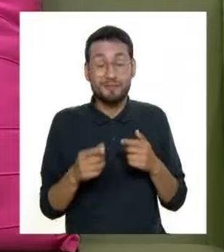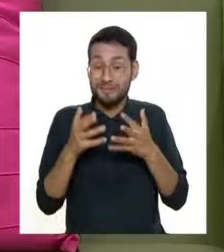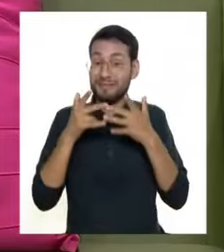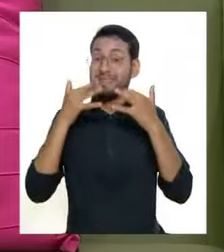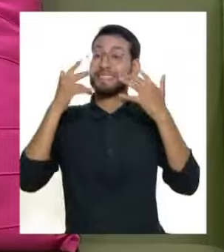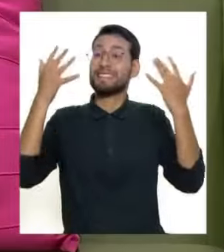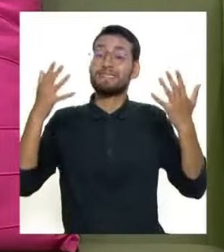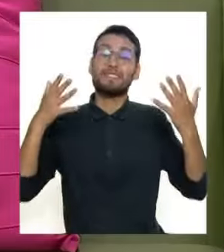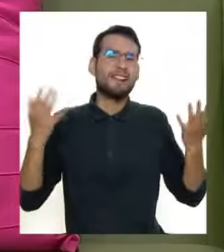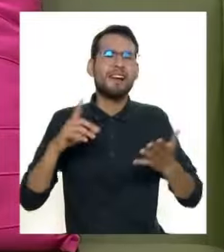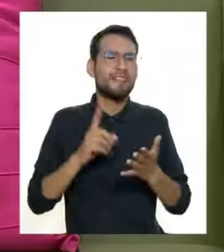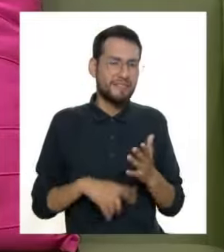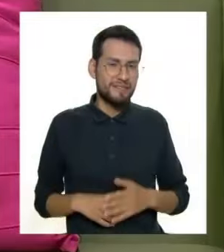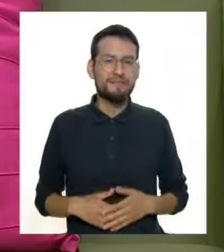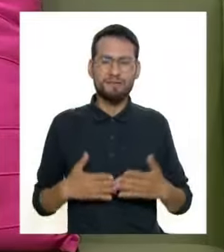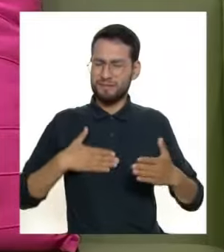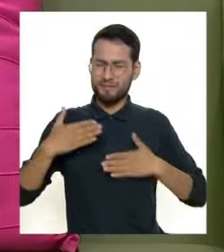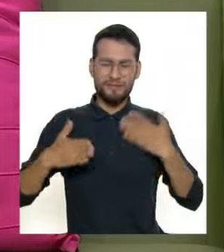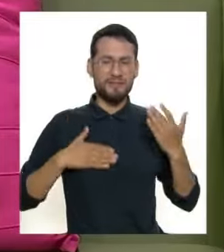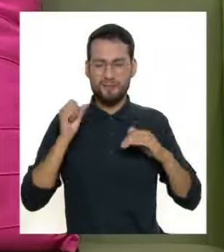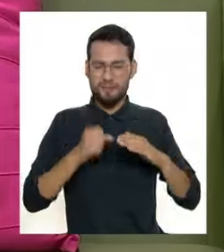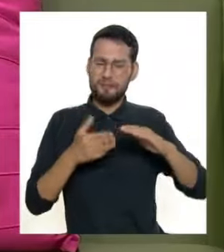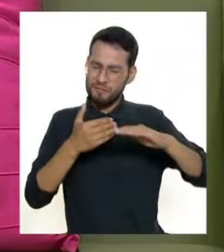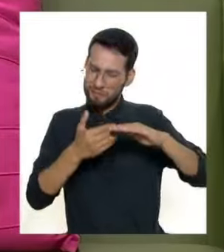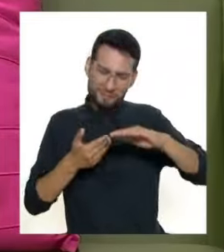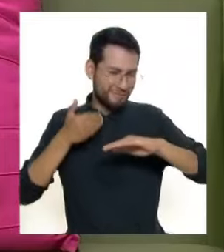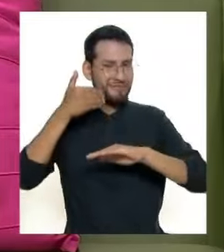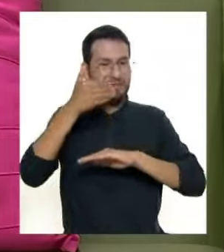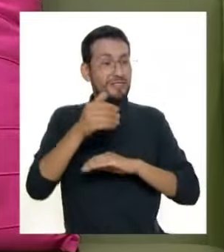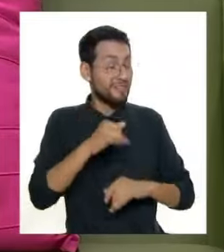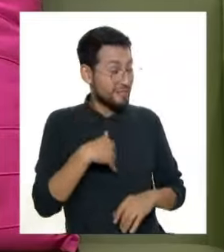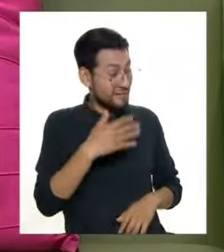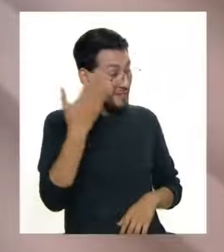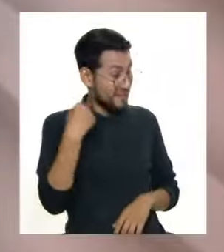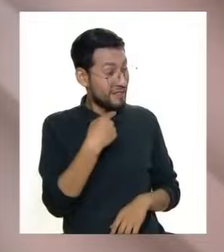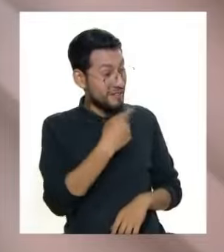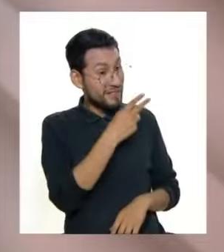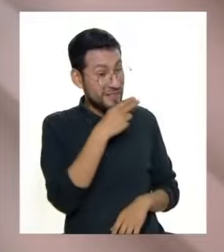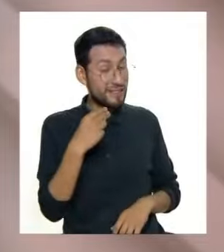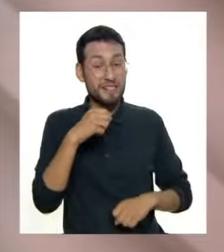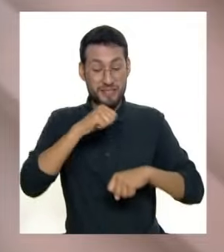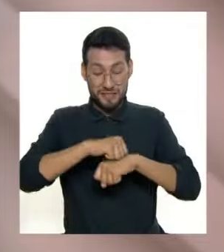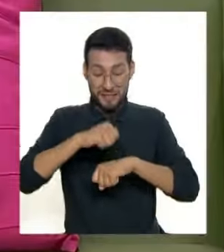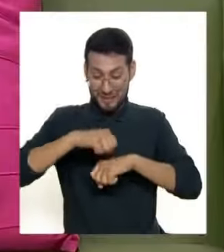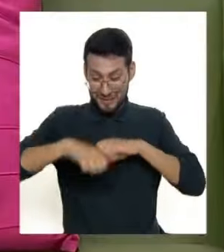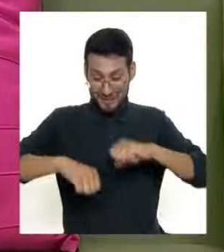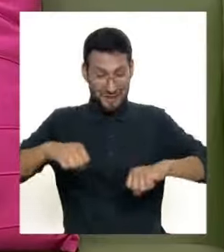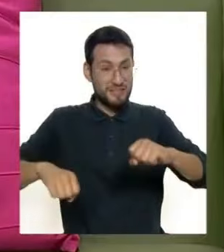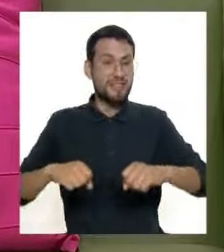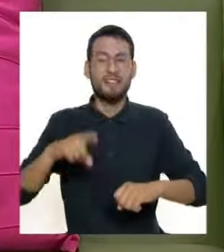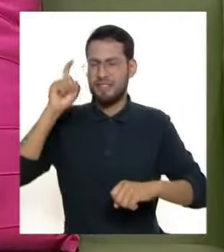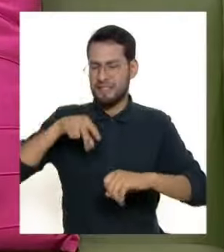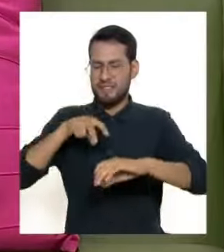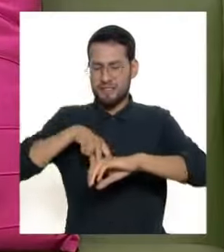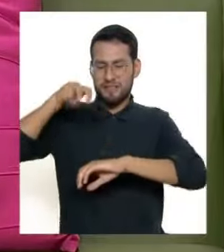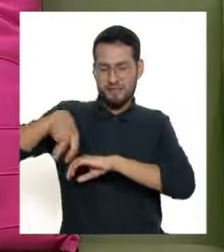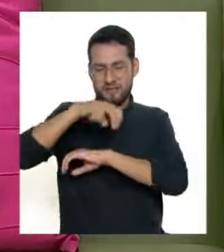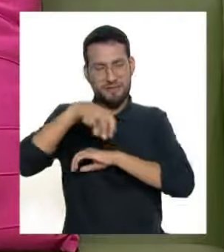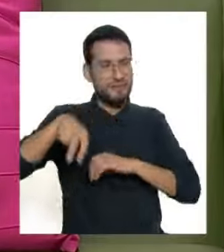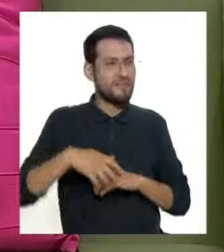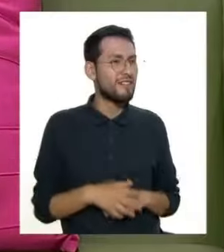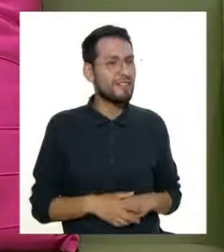feliz es poder superar esos obstáculos, o como en algún momento te dije, ¿no, Nicolás? Sí, las piedras en el camino. Hay que saltarlas, pues, hay que